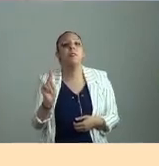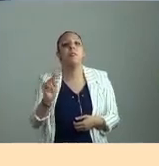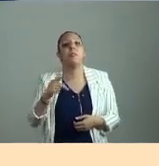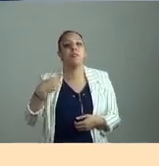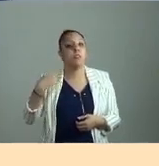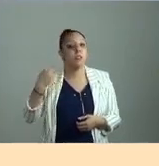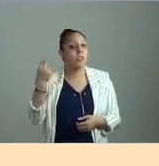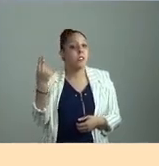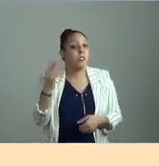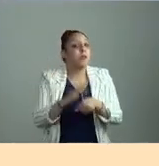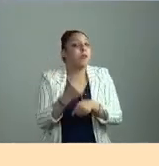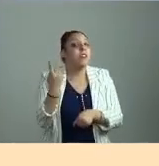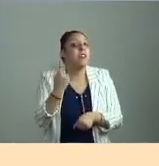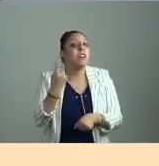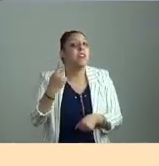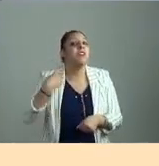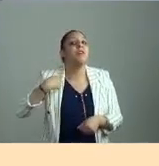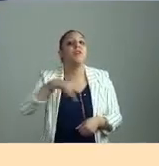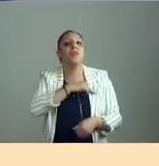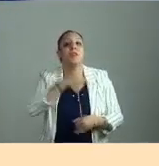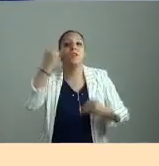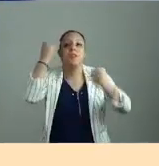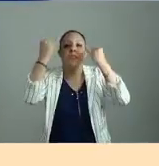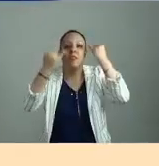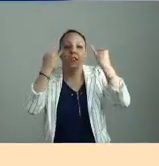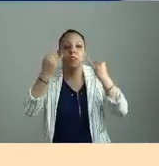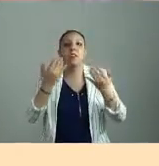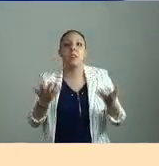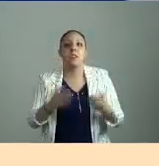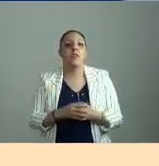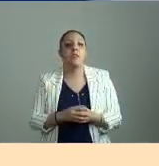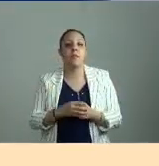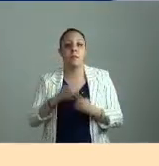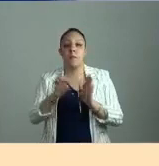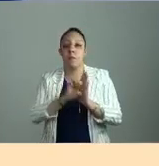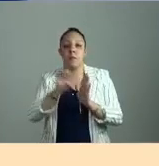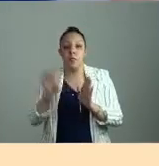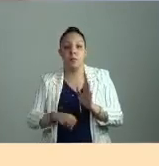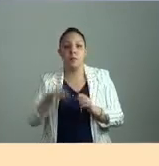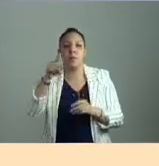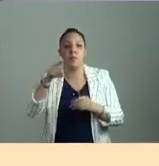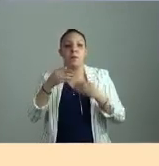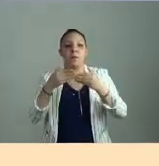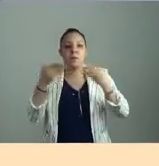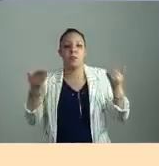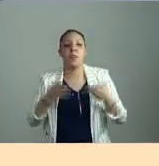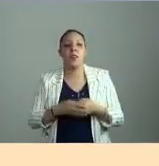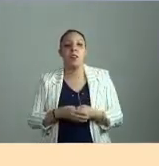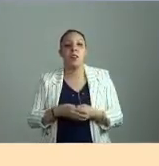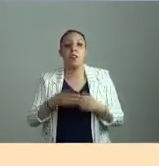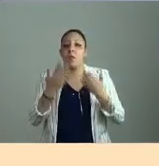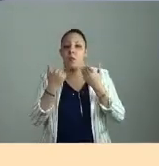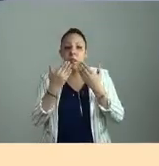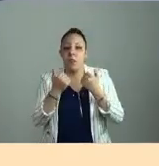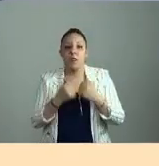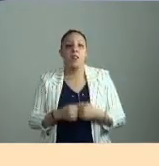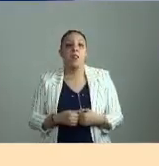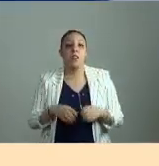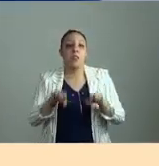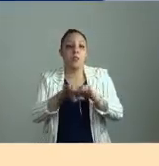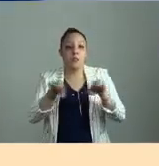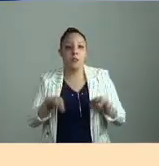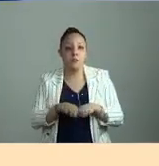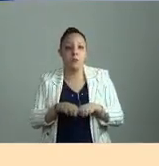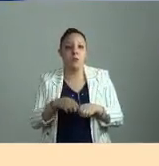de empobrecimiento no no no hay el tipo de proceso revolucionario no